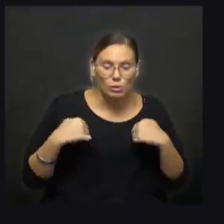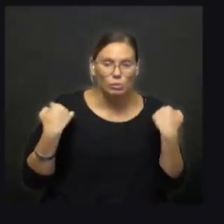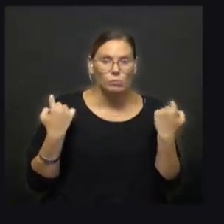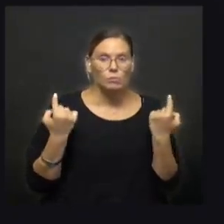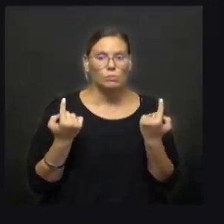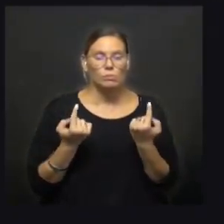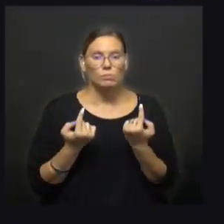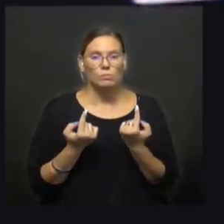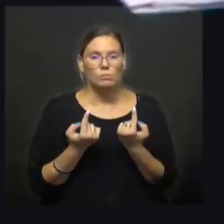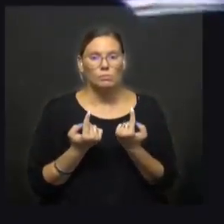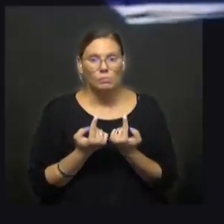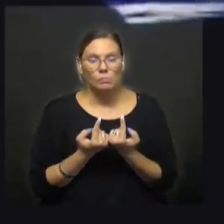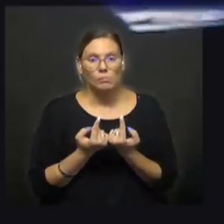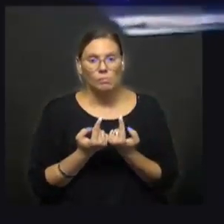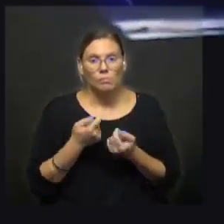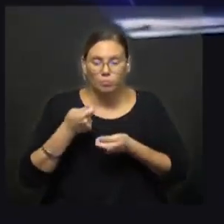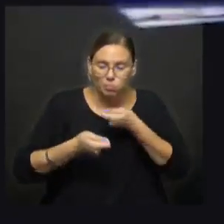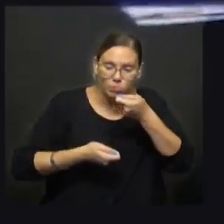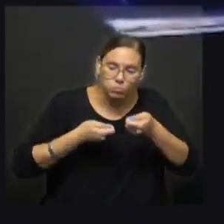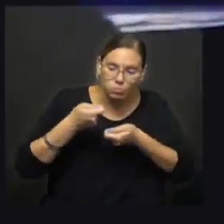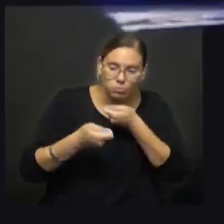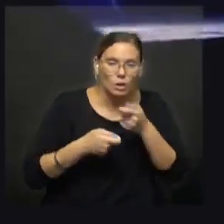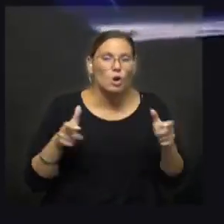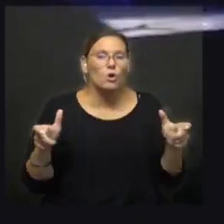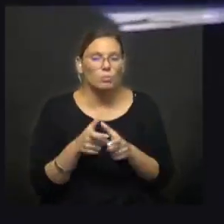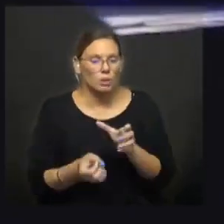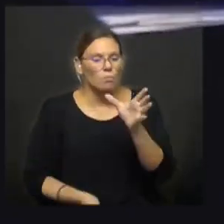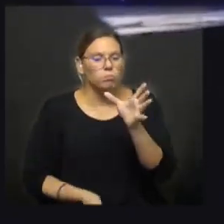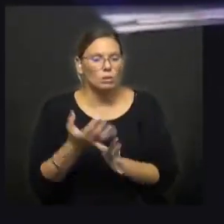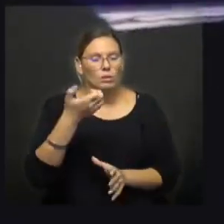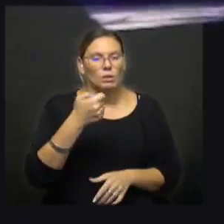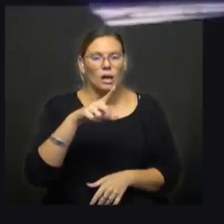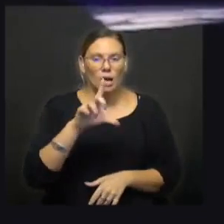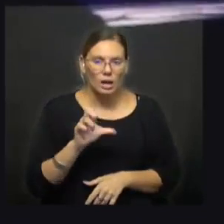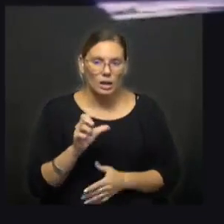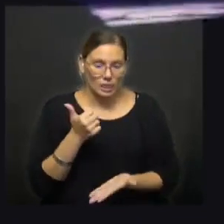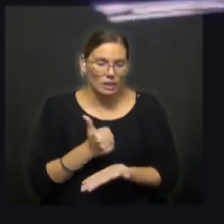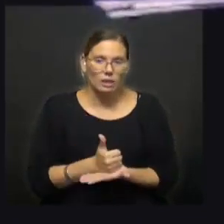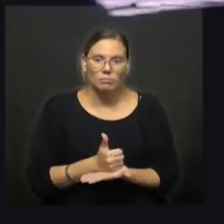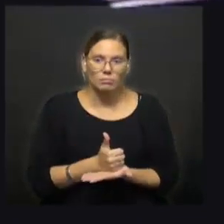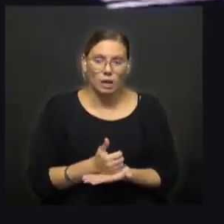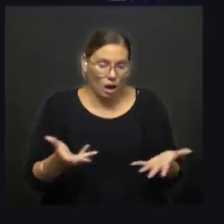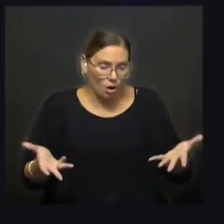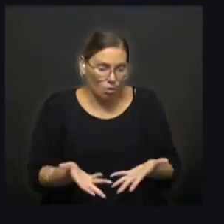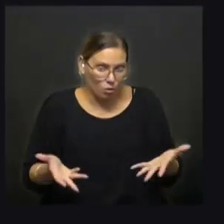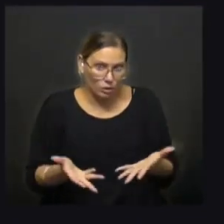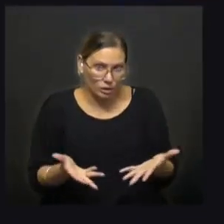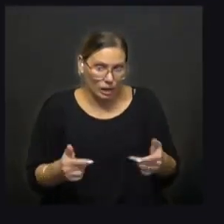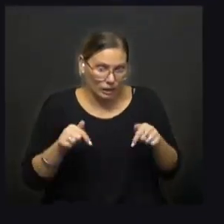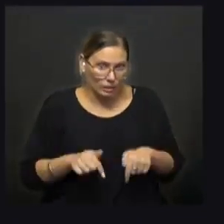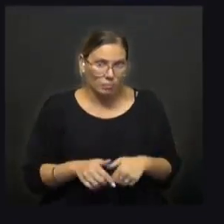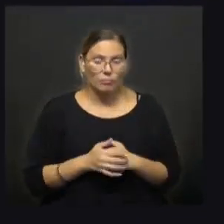¿no?, generar, formar y alimentar esta comunidad que estamos creando con Ale, de estar presentes en el hoy, en el aquí y